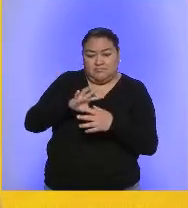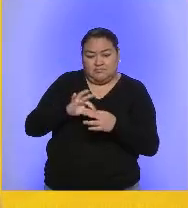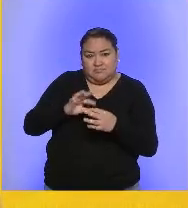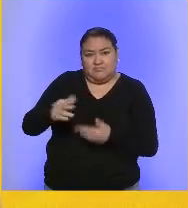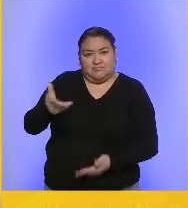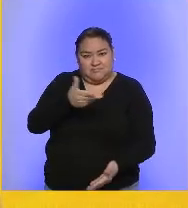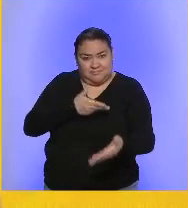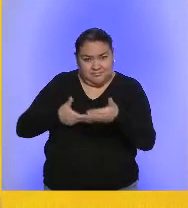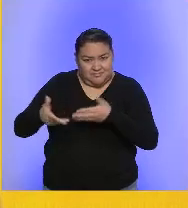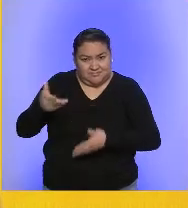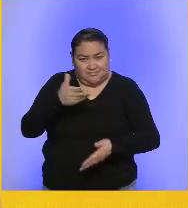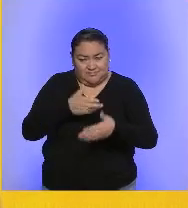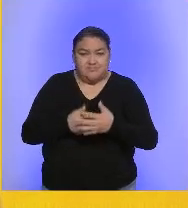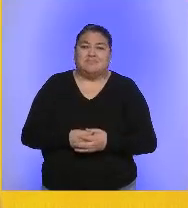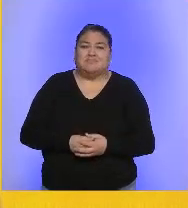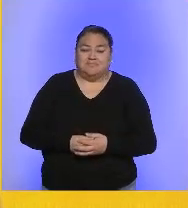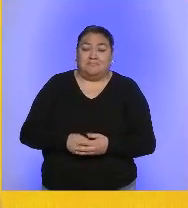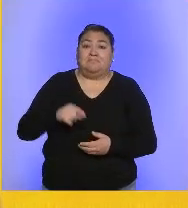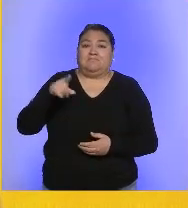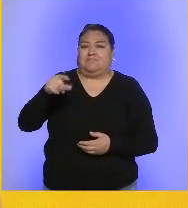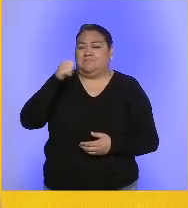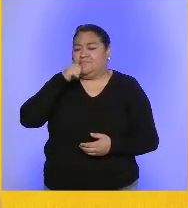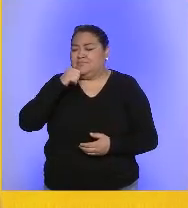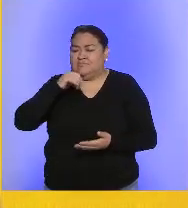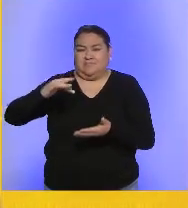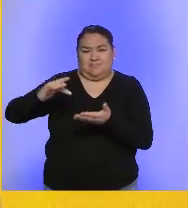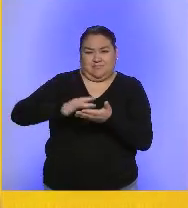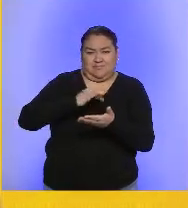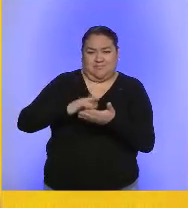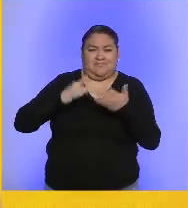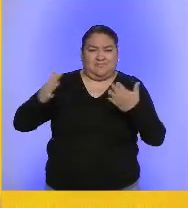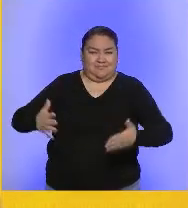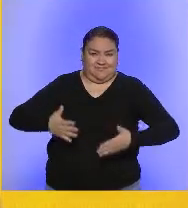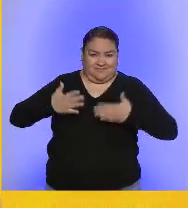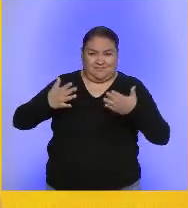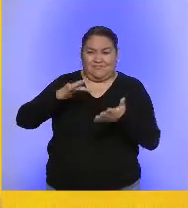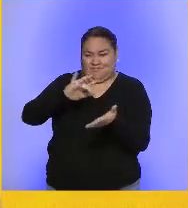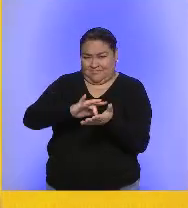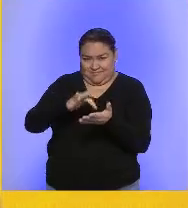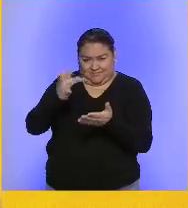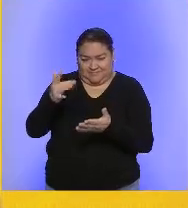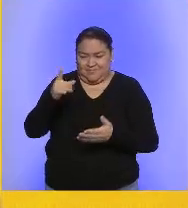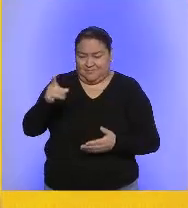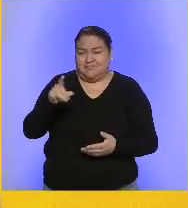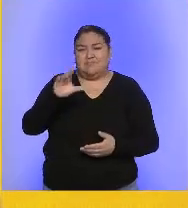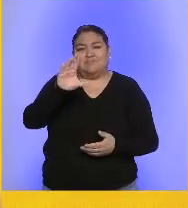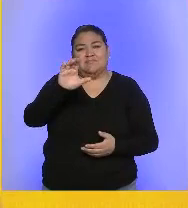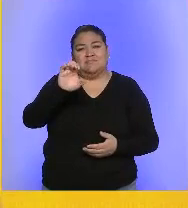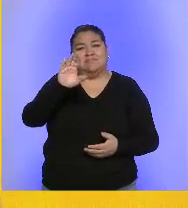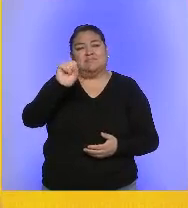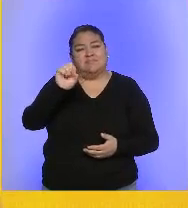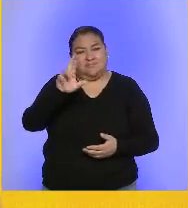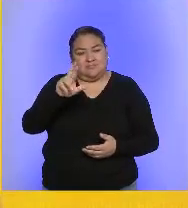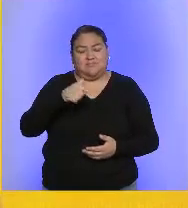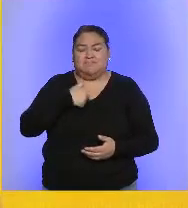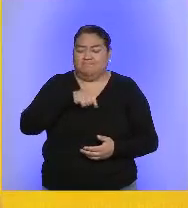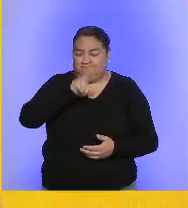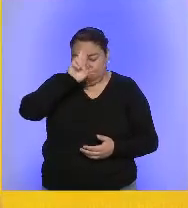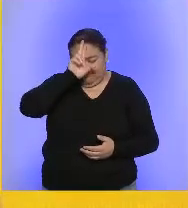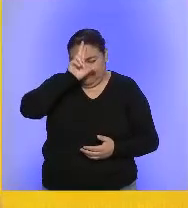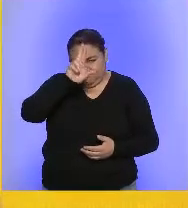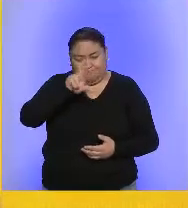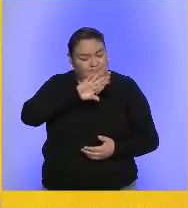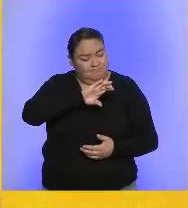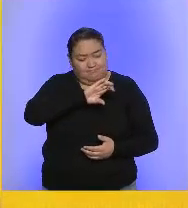mano amiga que necesitamos. Gracias de veras, César, por mi admiración y mi cariño para ti. Y desde